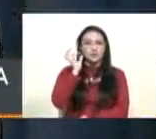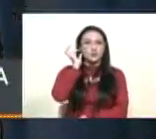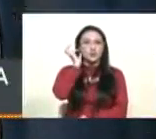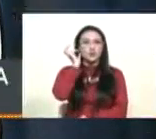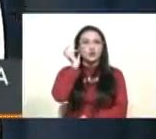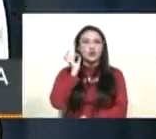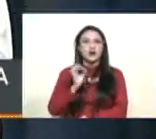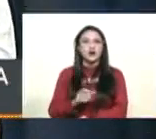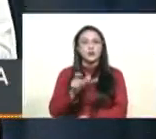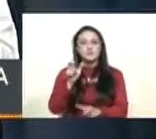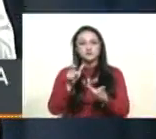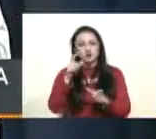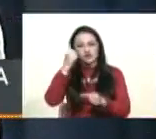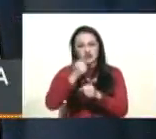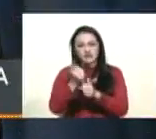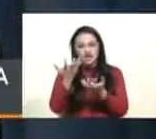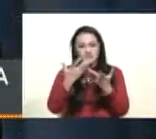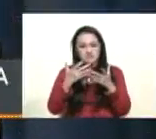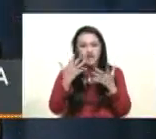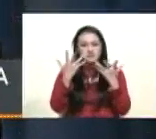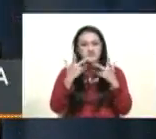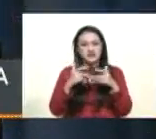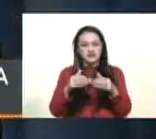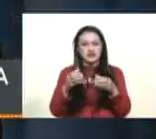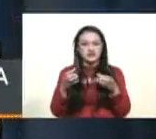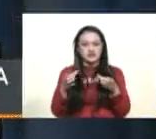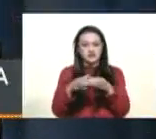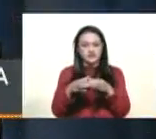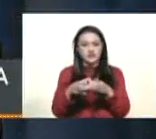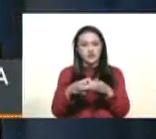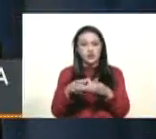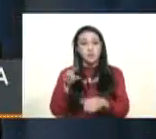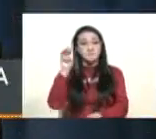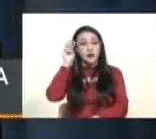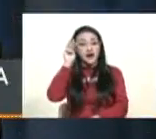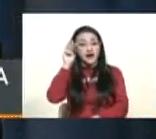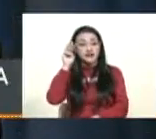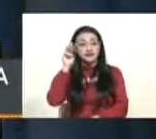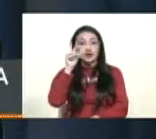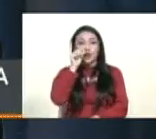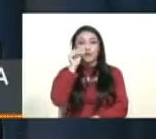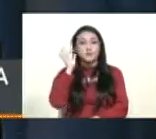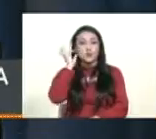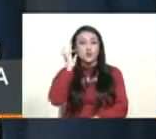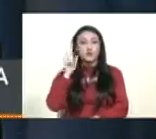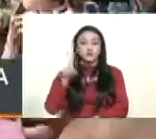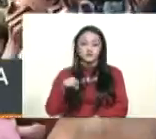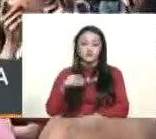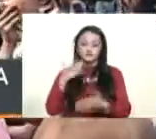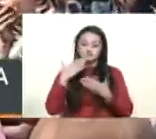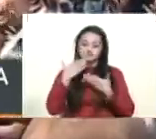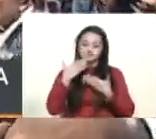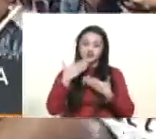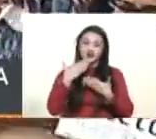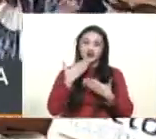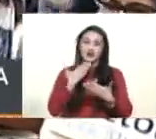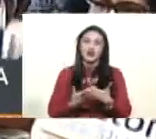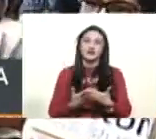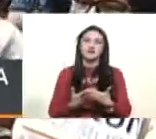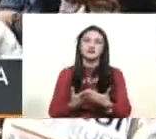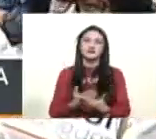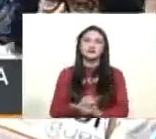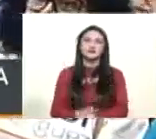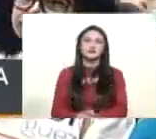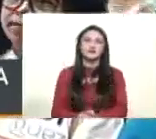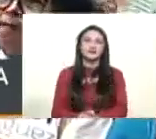al personal administrativo y a las maestras y a los maestros. Quiero agradecerles,